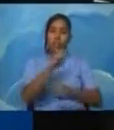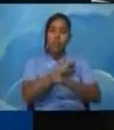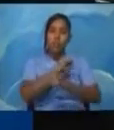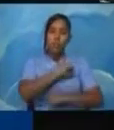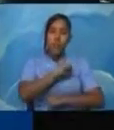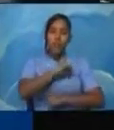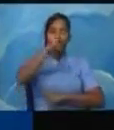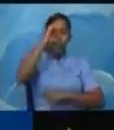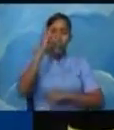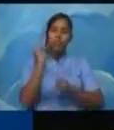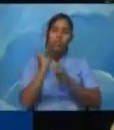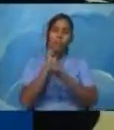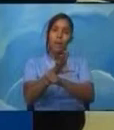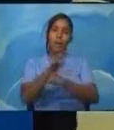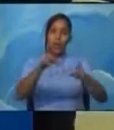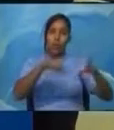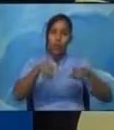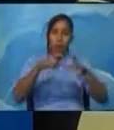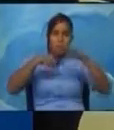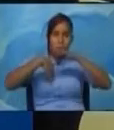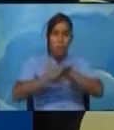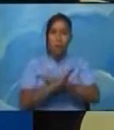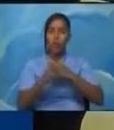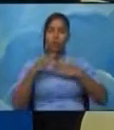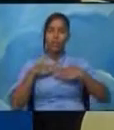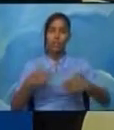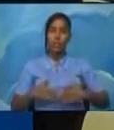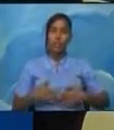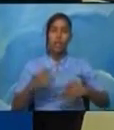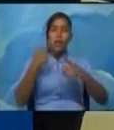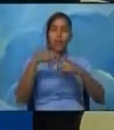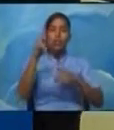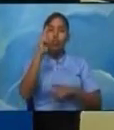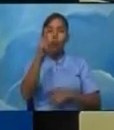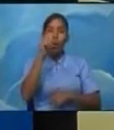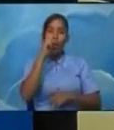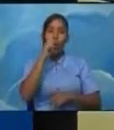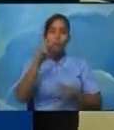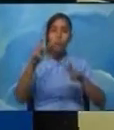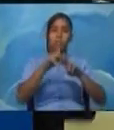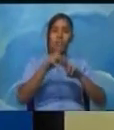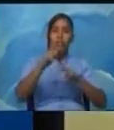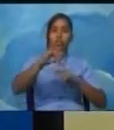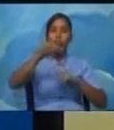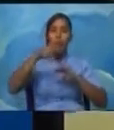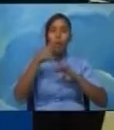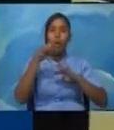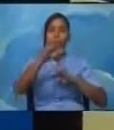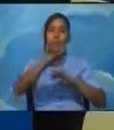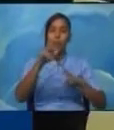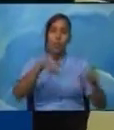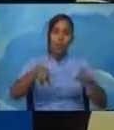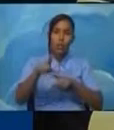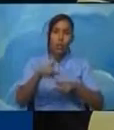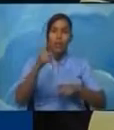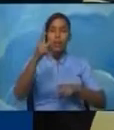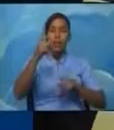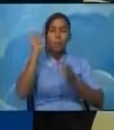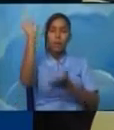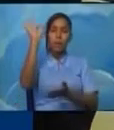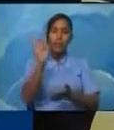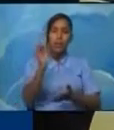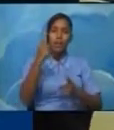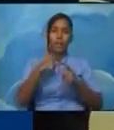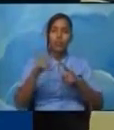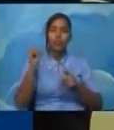nos manda a un lugar, vayamos con tranquilidad. Pedro y Juan estaban allá, Pablo y Silas, los había mandado el Señor a que predicaran.